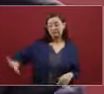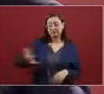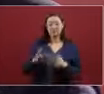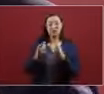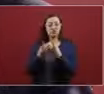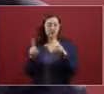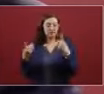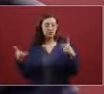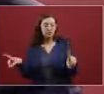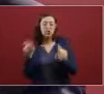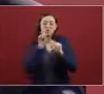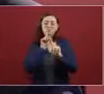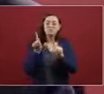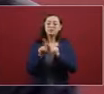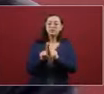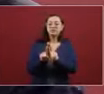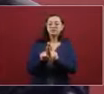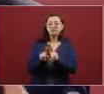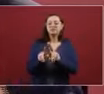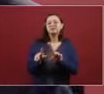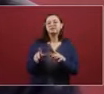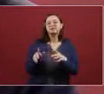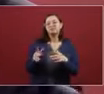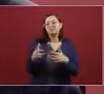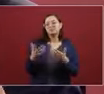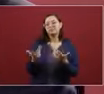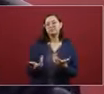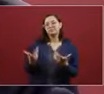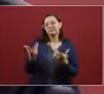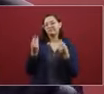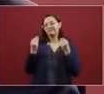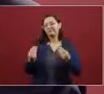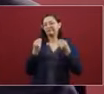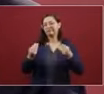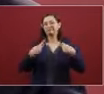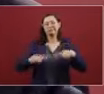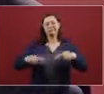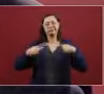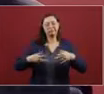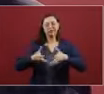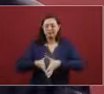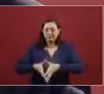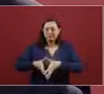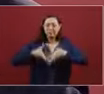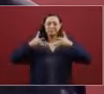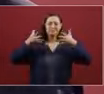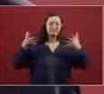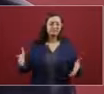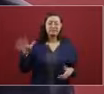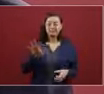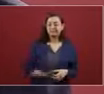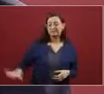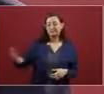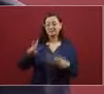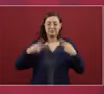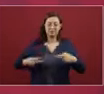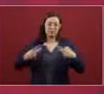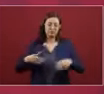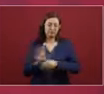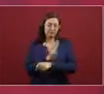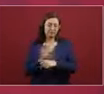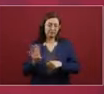una cortina para que haya muchos empleos en el Istmo, mucho trabajo en beneficio de la gente.